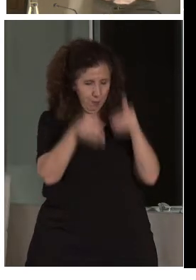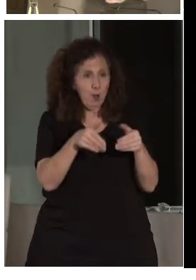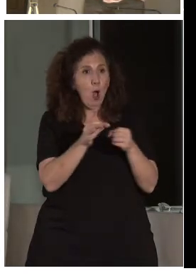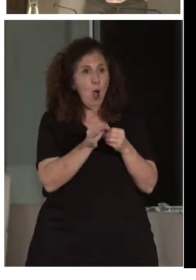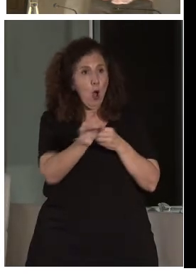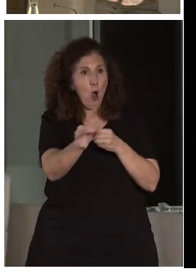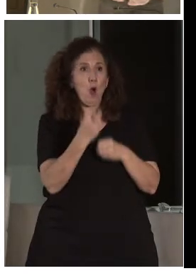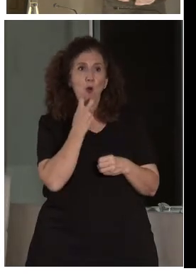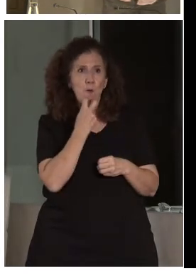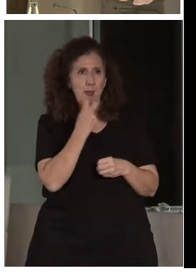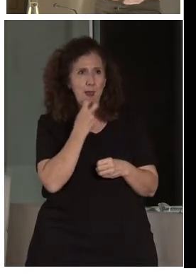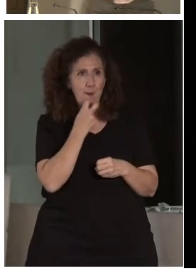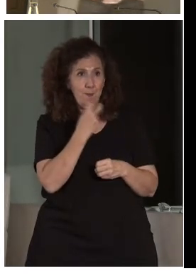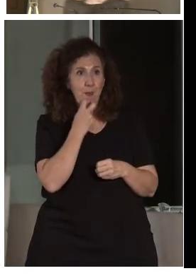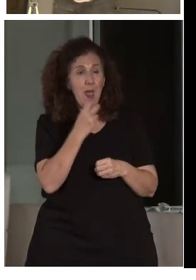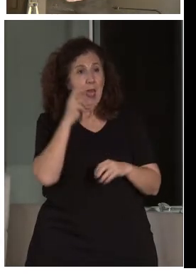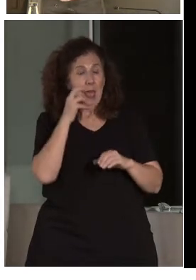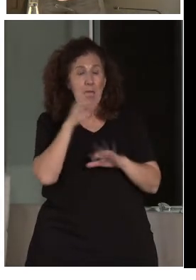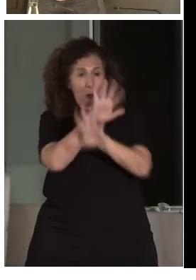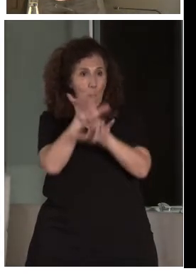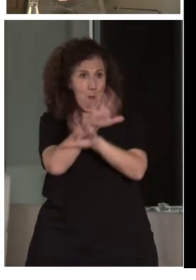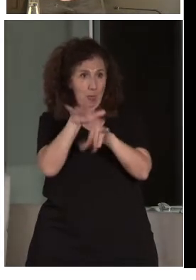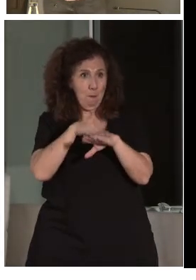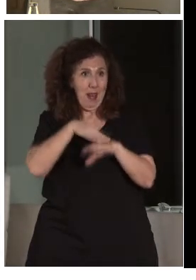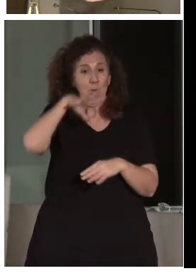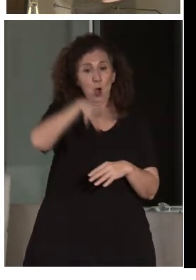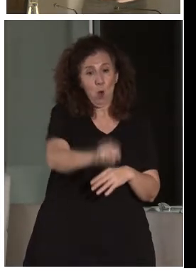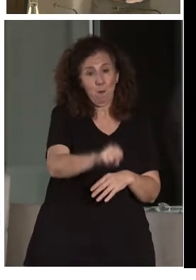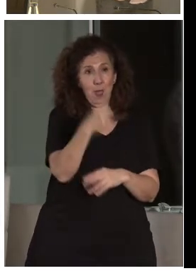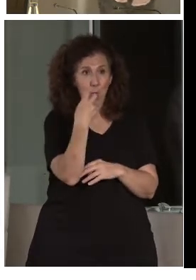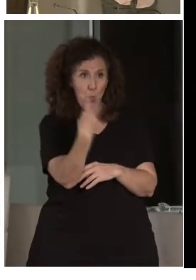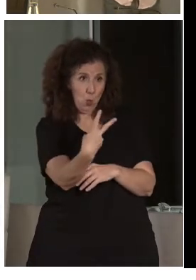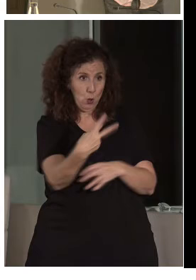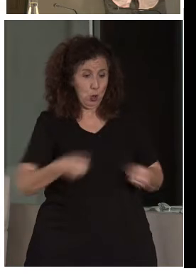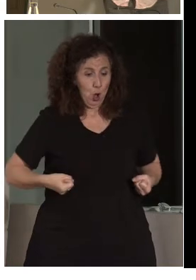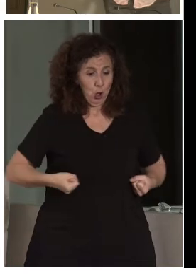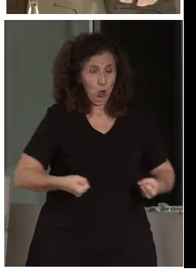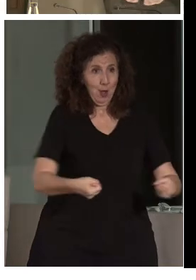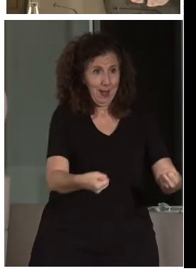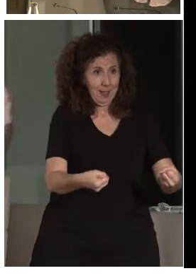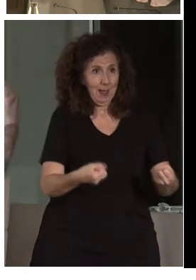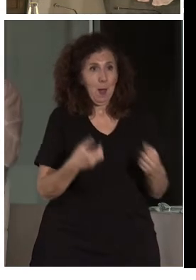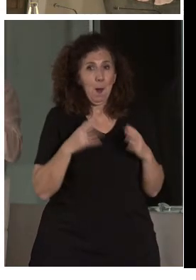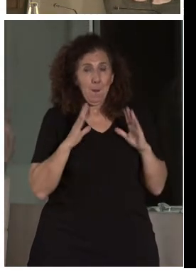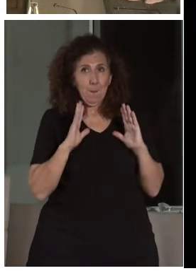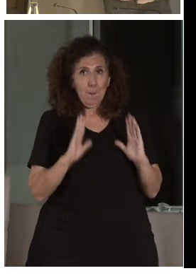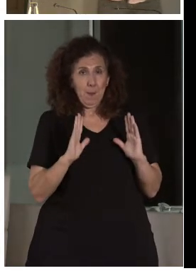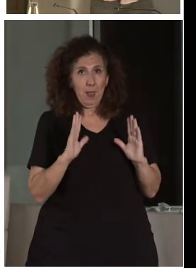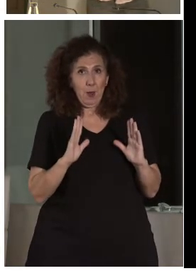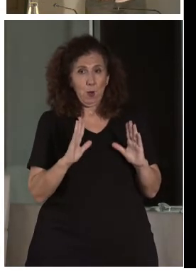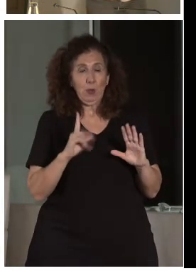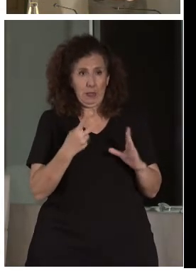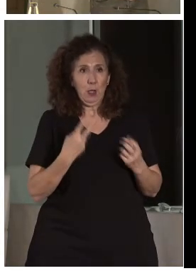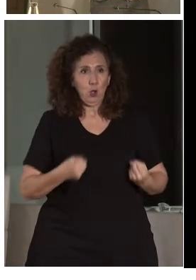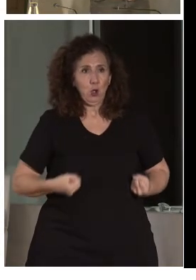Parque Nacional para que compre dos Joëlet, que son estas dos primeras y la otra es de él. Pero evidentemente tú tienes ya la Joëlet,